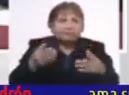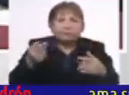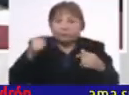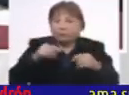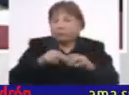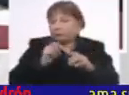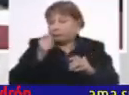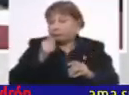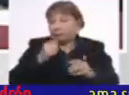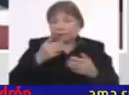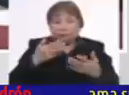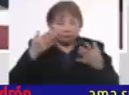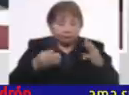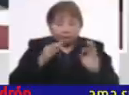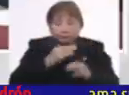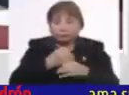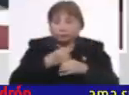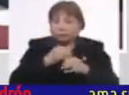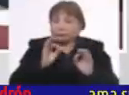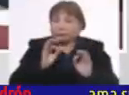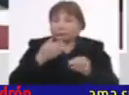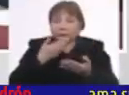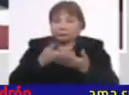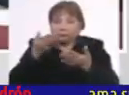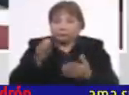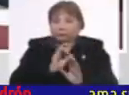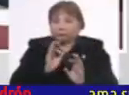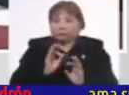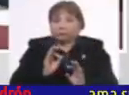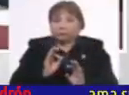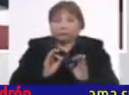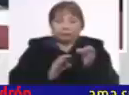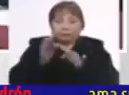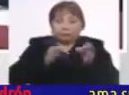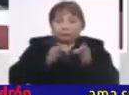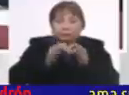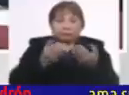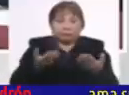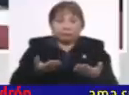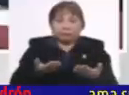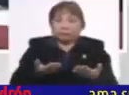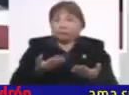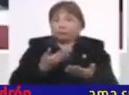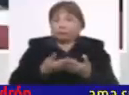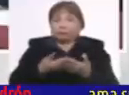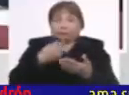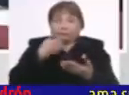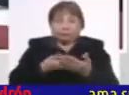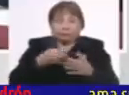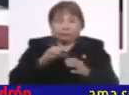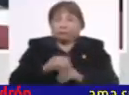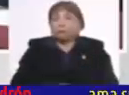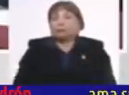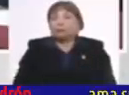cese con cesc y regular porque no creo que le dieron ningún tipo de explicación como debería ser